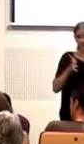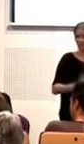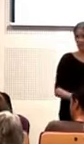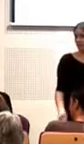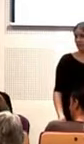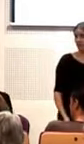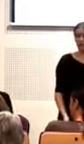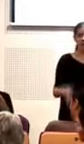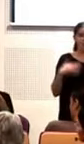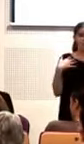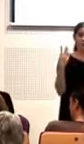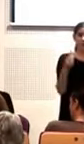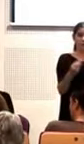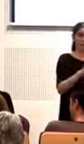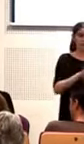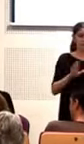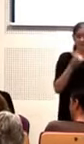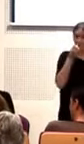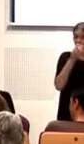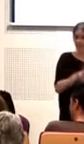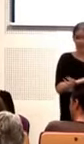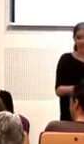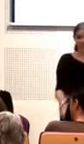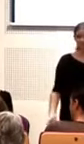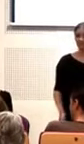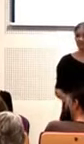Qué bien. Me alegro un montón.